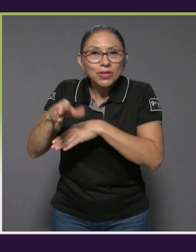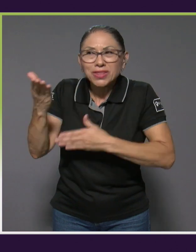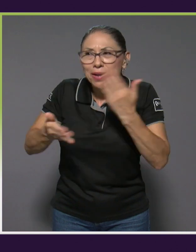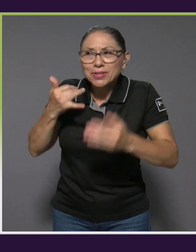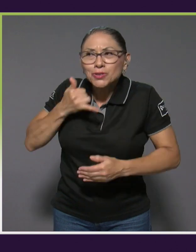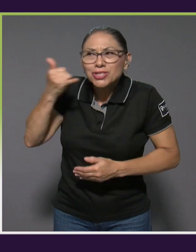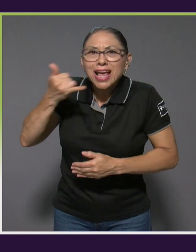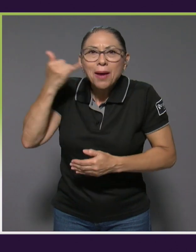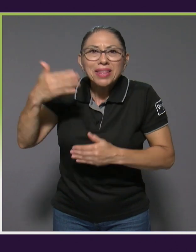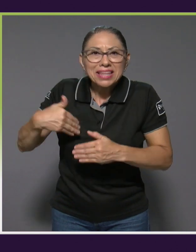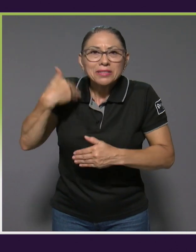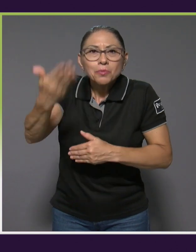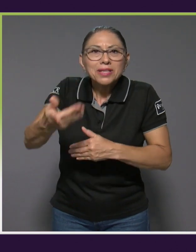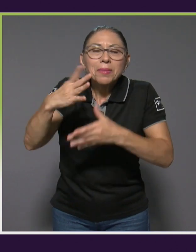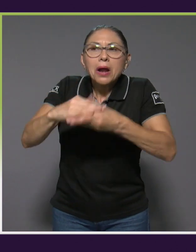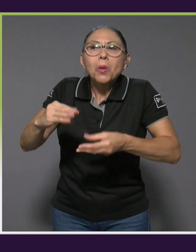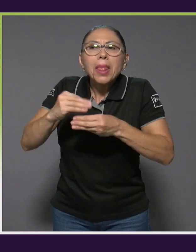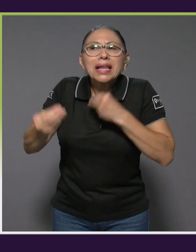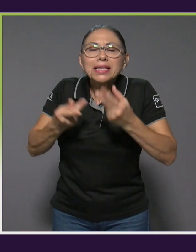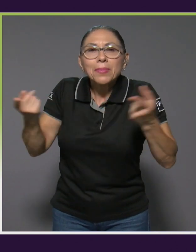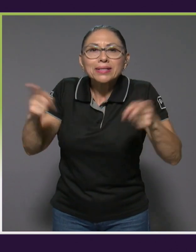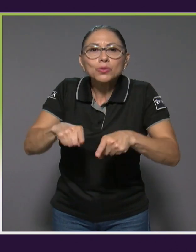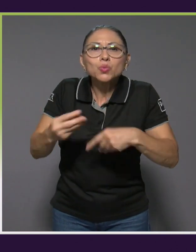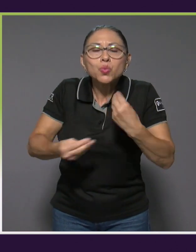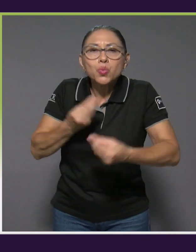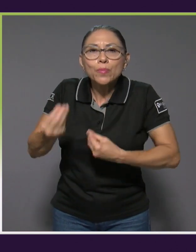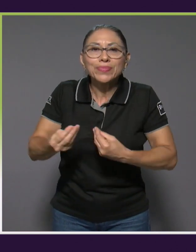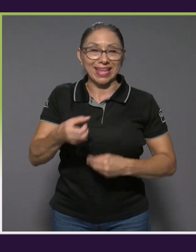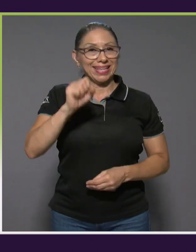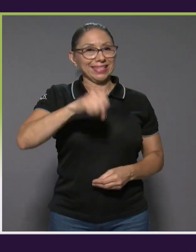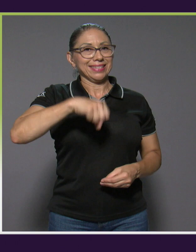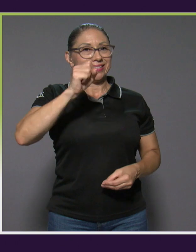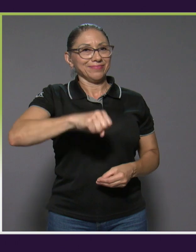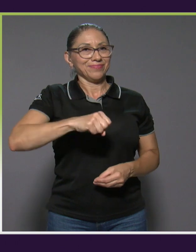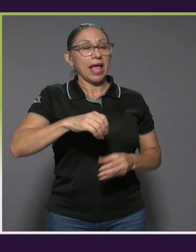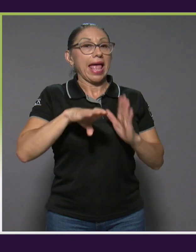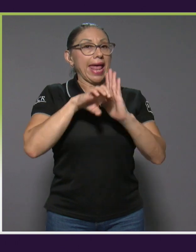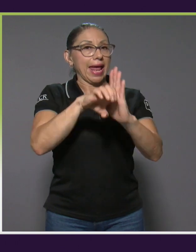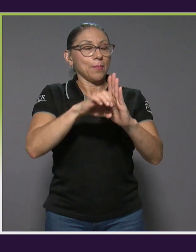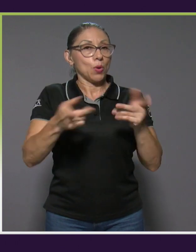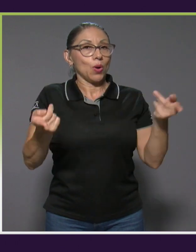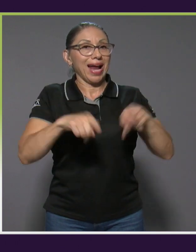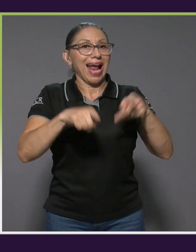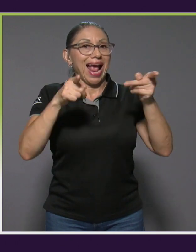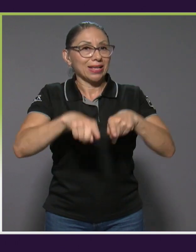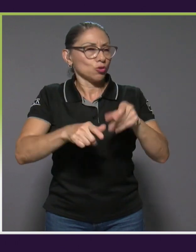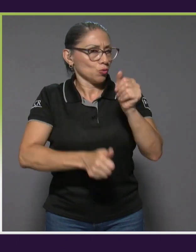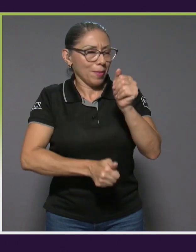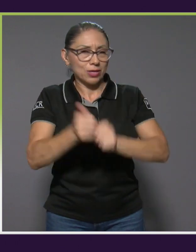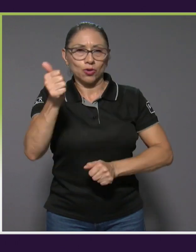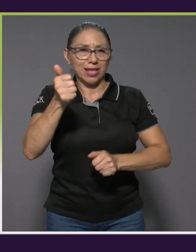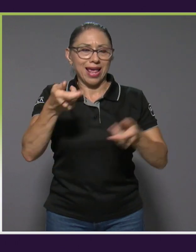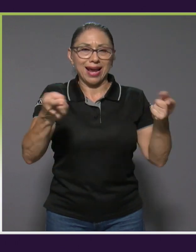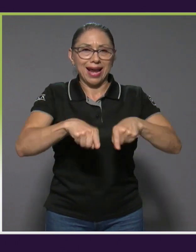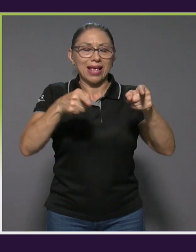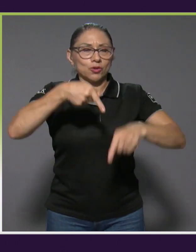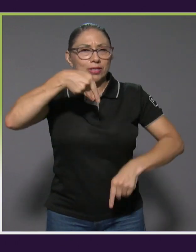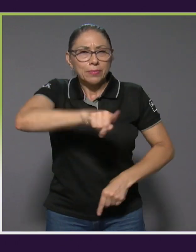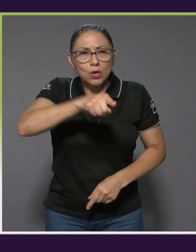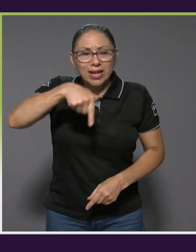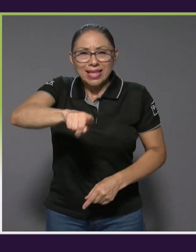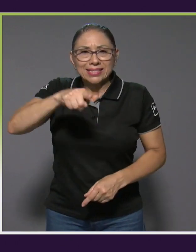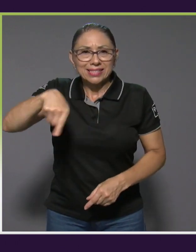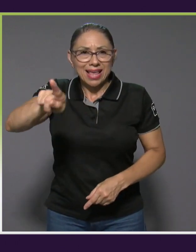como esta comunidad. En los casos de violencia, por ejemplo, en la mayoría de los casos, nosotros dejamos